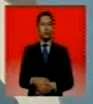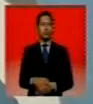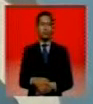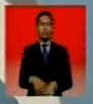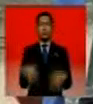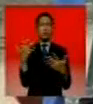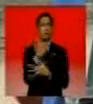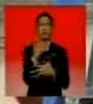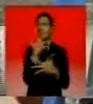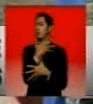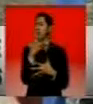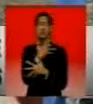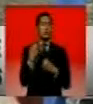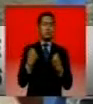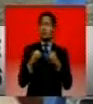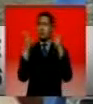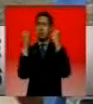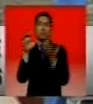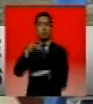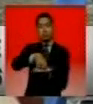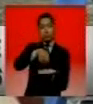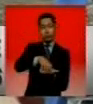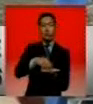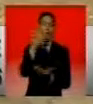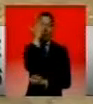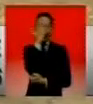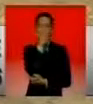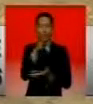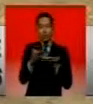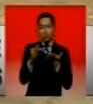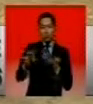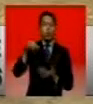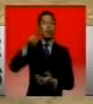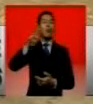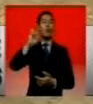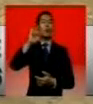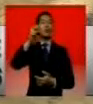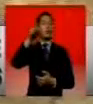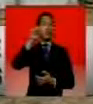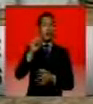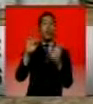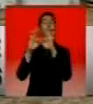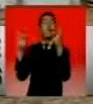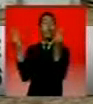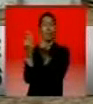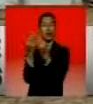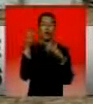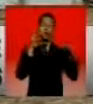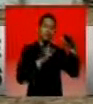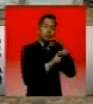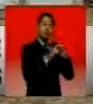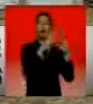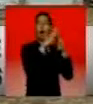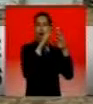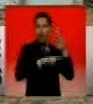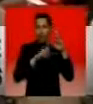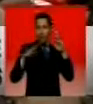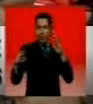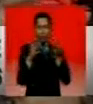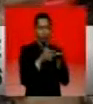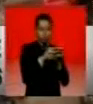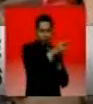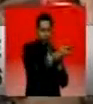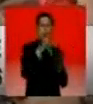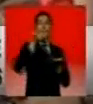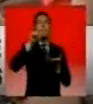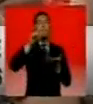temor incesante que se vive en la isla de Muisne, más de un centenar de familias han encontrado un albergue cercano en el recinto Palmas